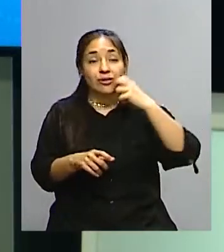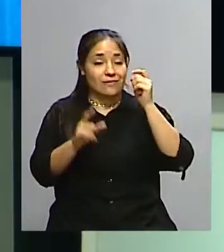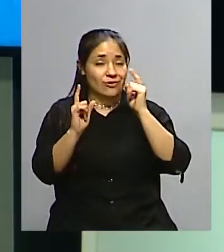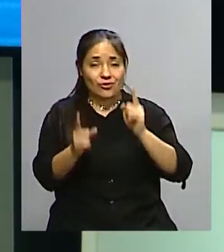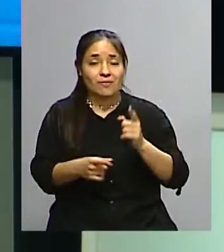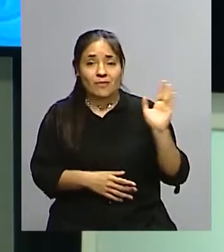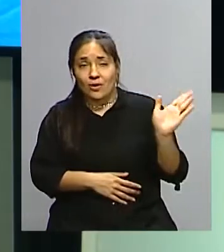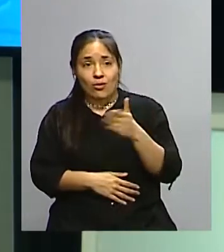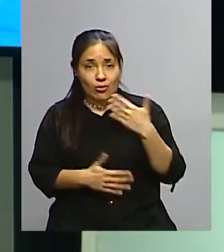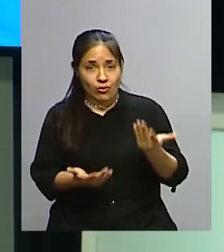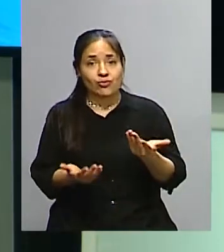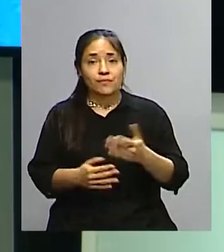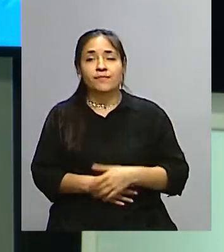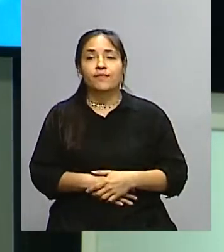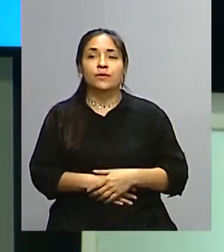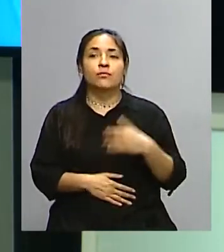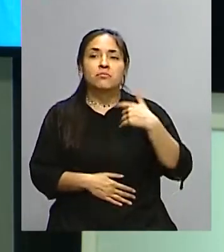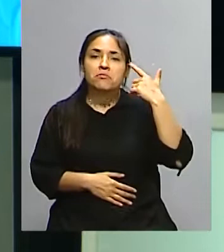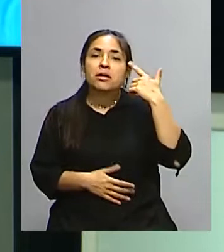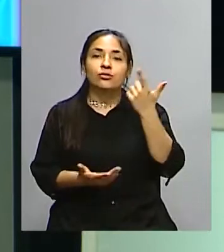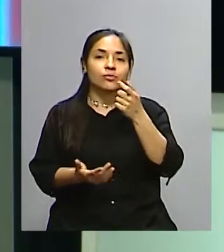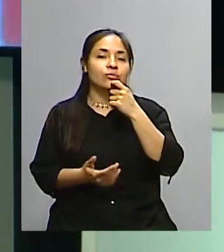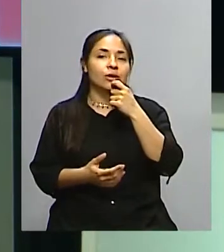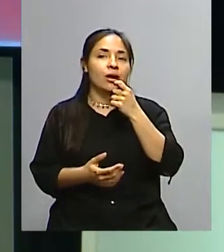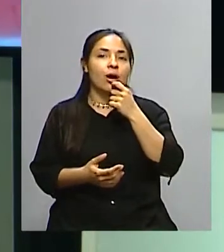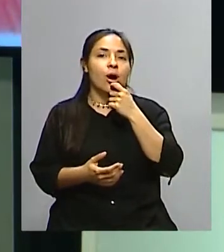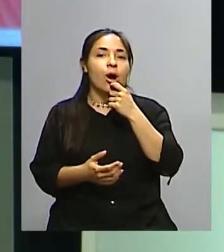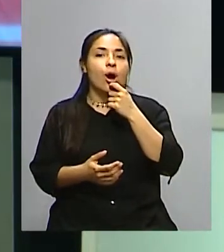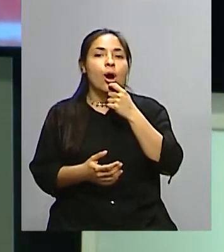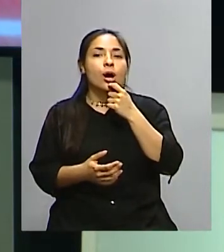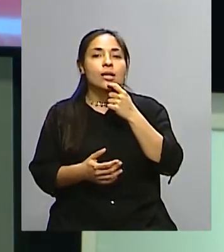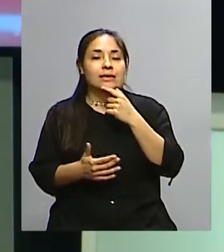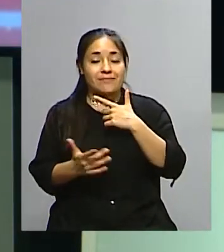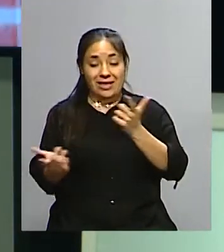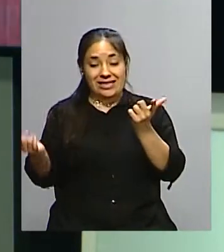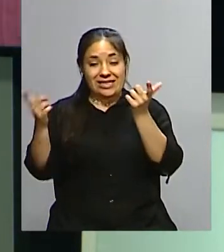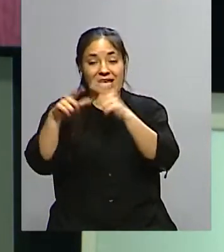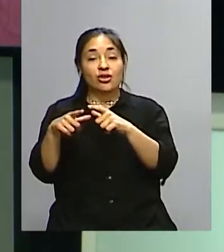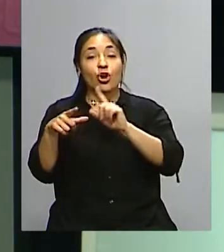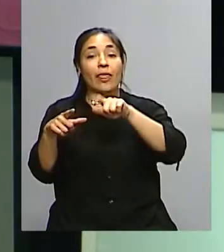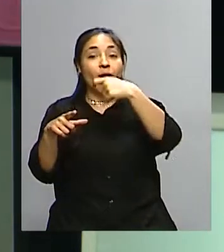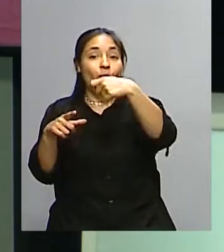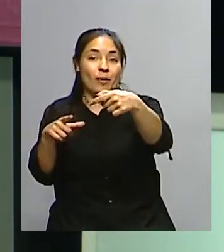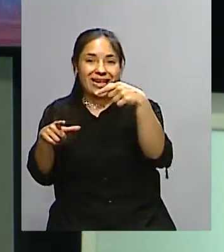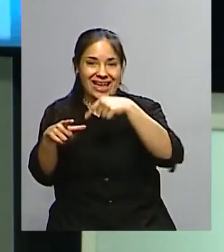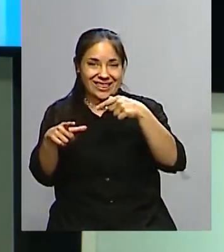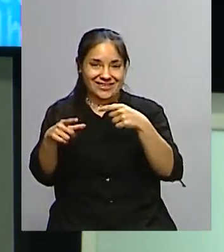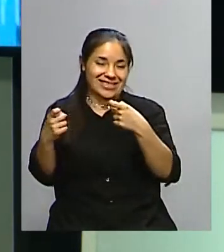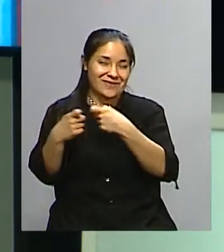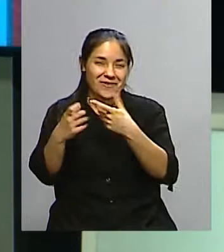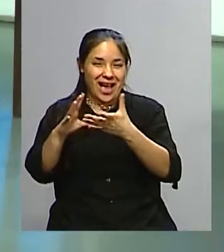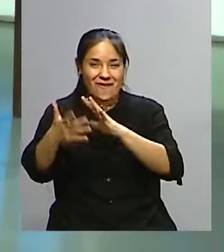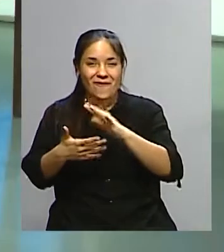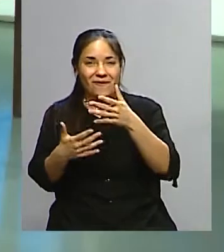a partir de el centro de jubilados, ponele, que es algo que se utiliza mucho en todas partes del país.